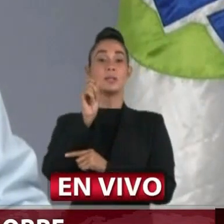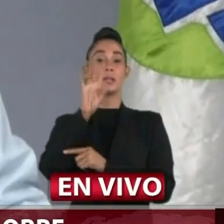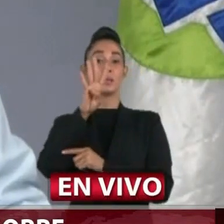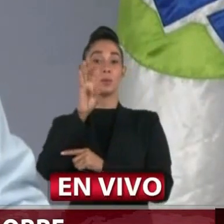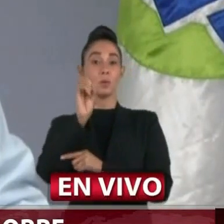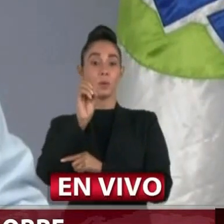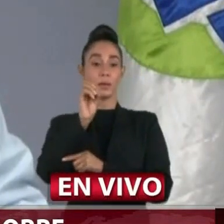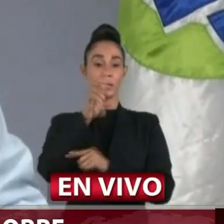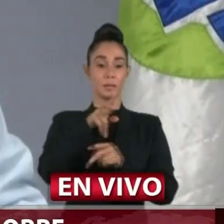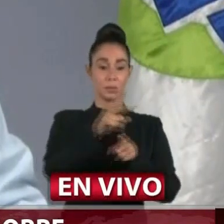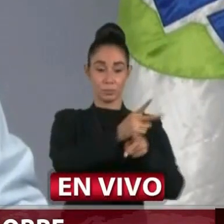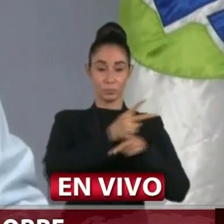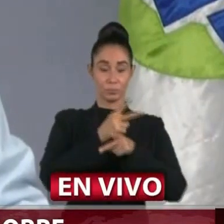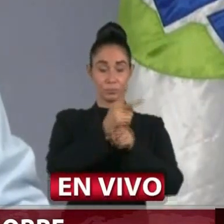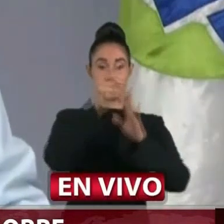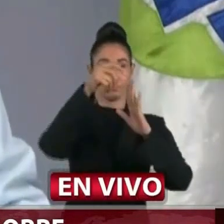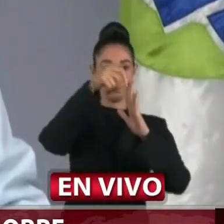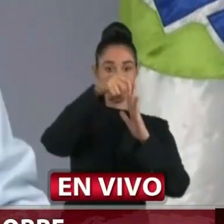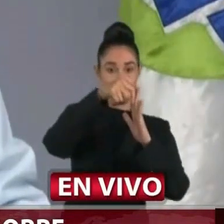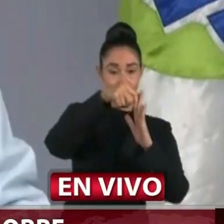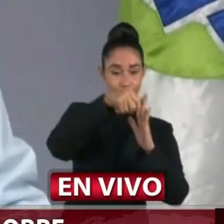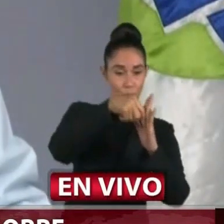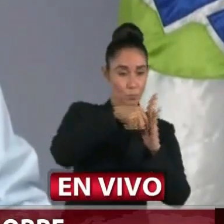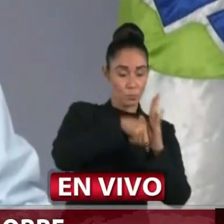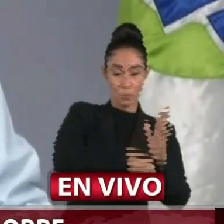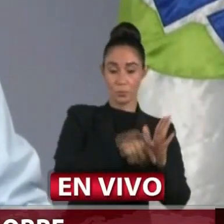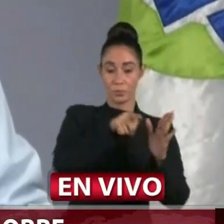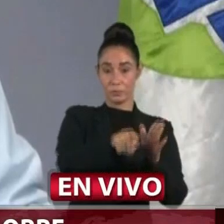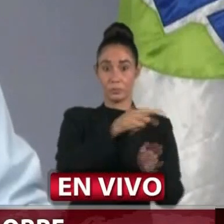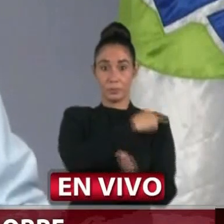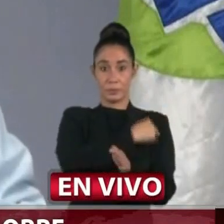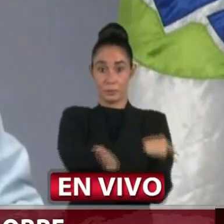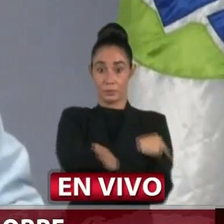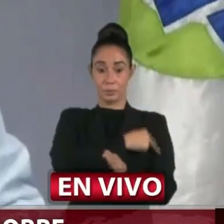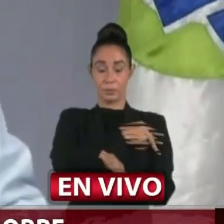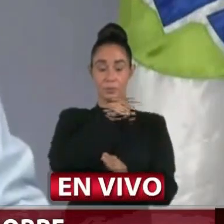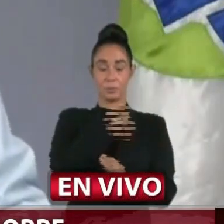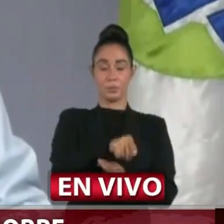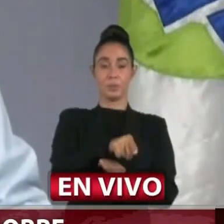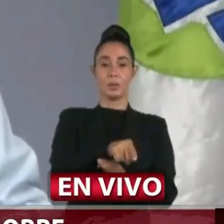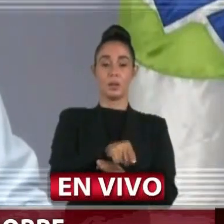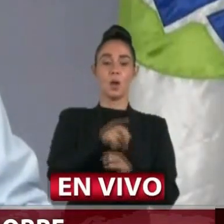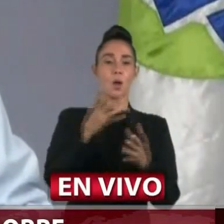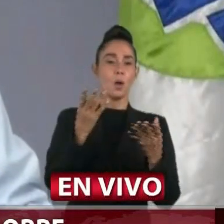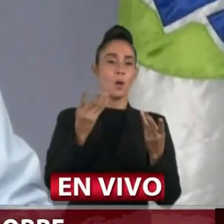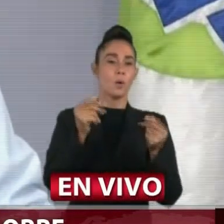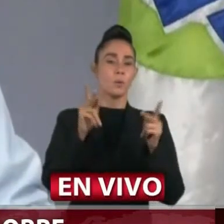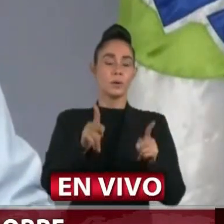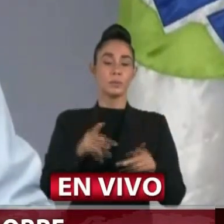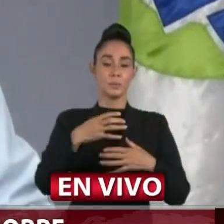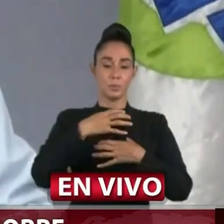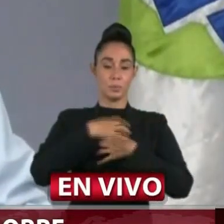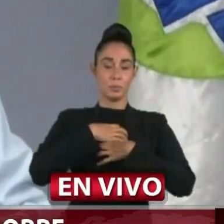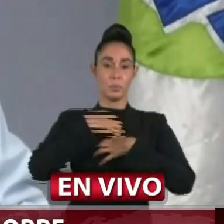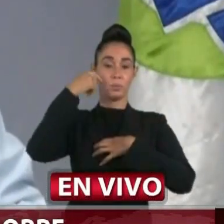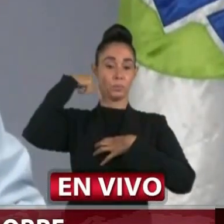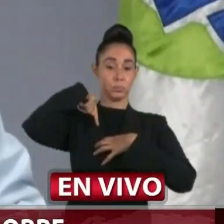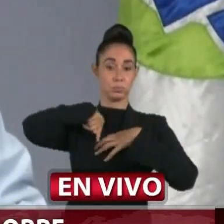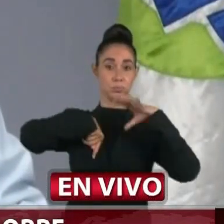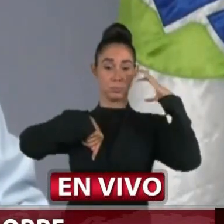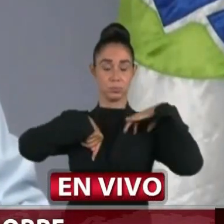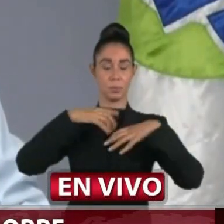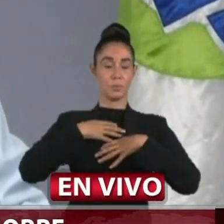de cuidados intensivos, que debo decir que de ellos intubados solamente hay 8